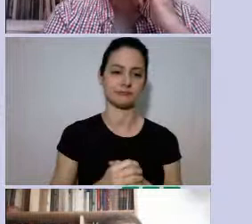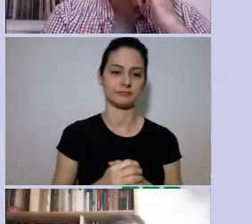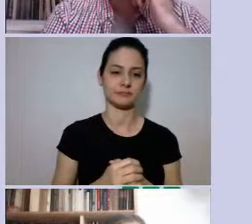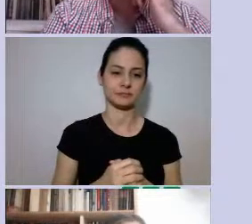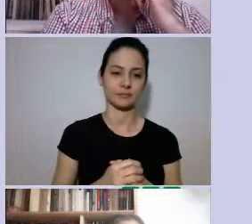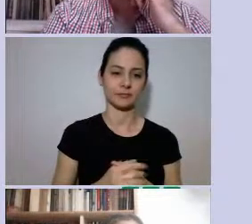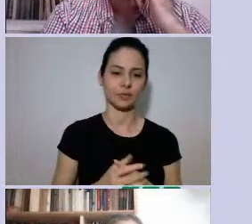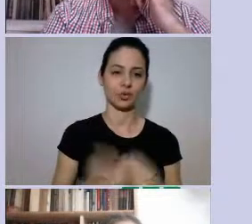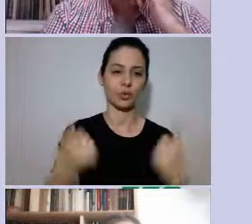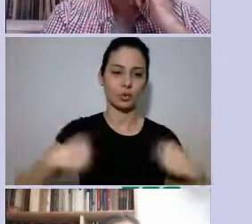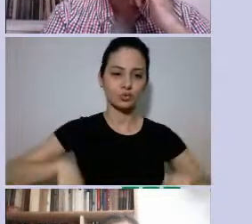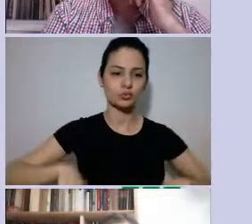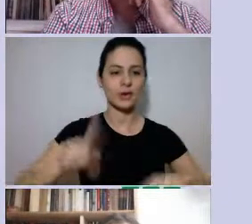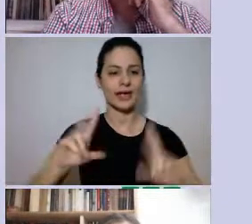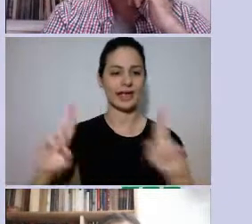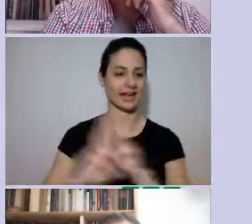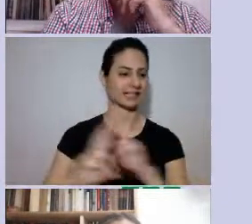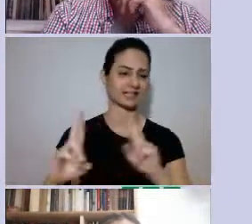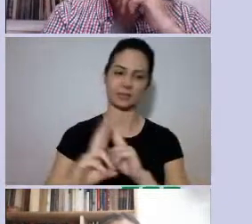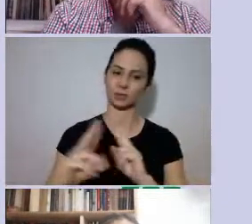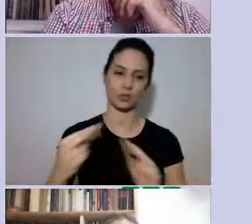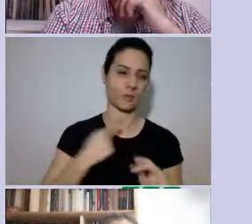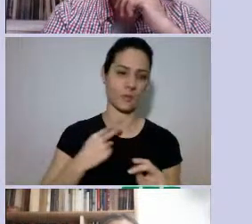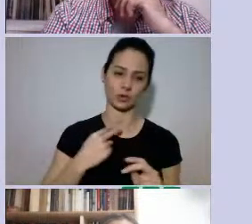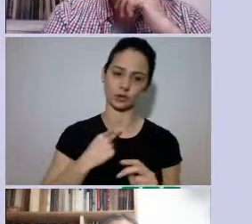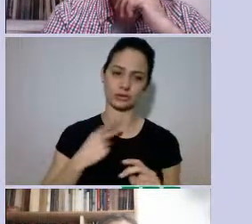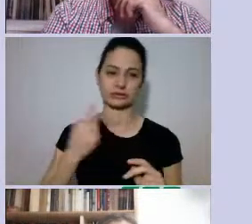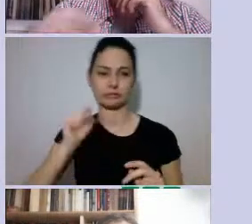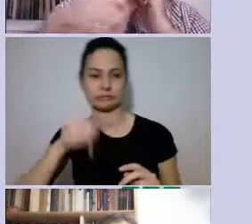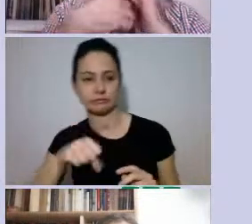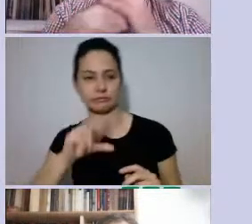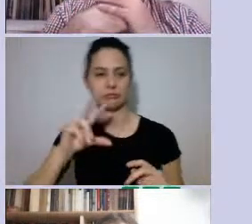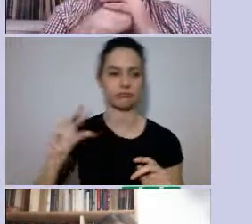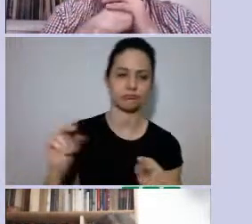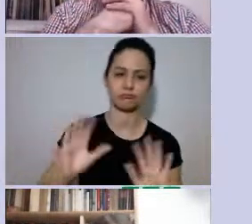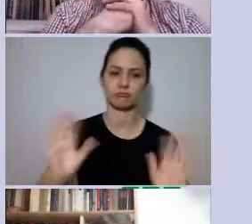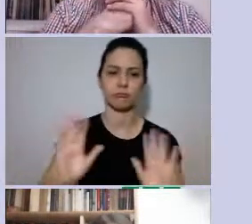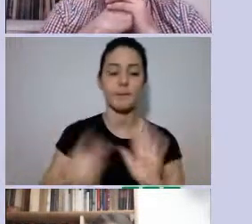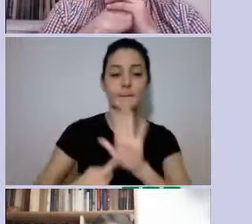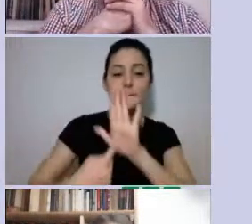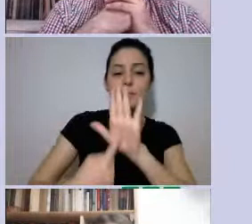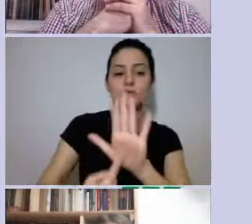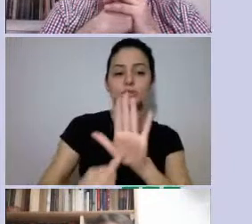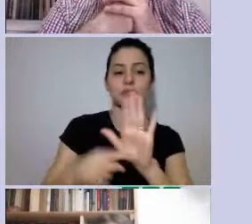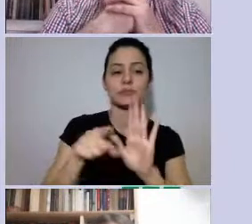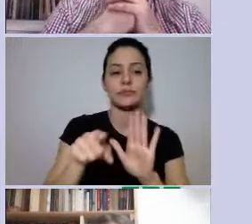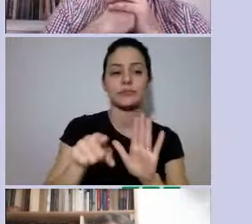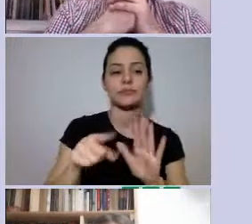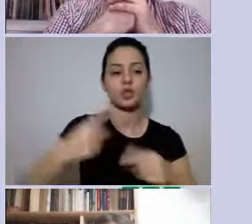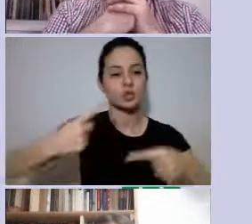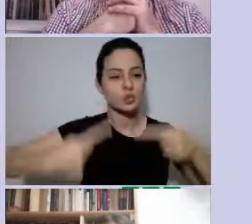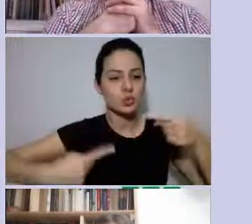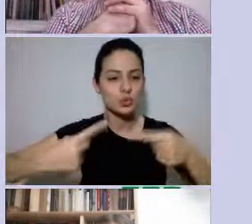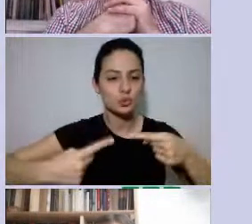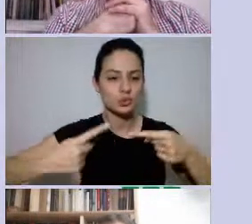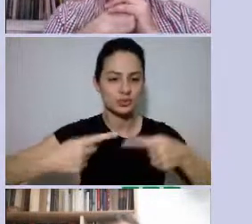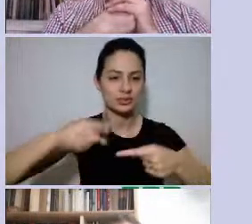y en este caso no podríamos decir que sí o que no, aparece discutido desde